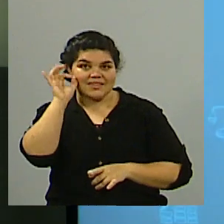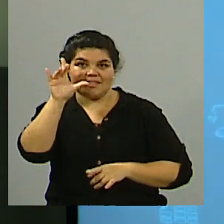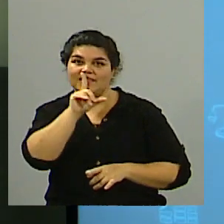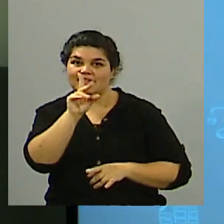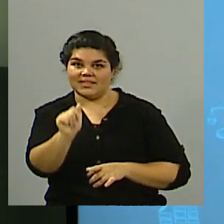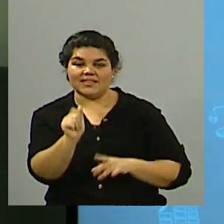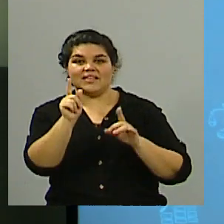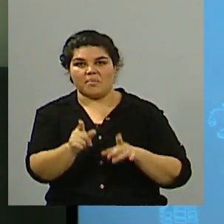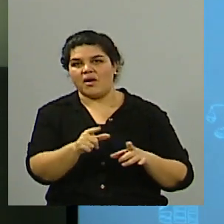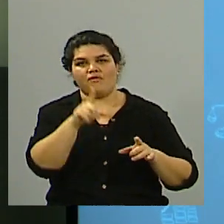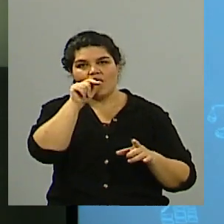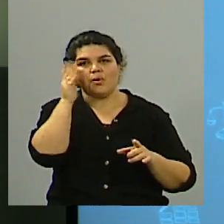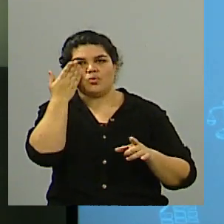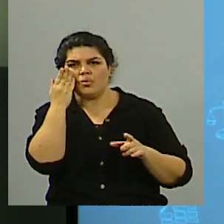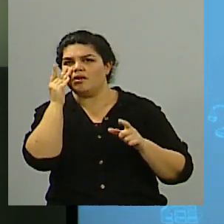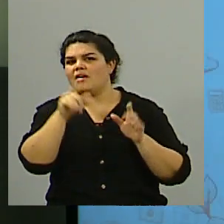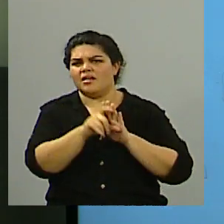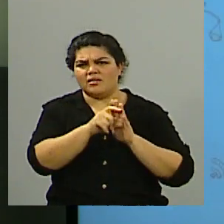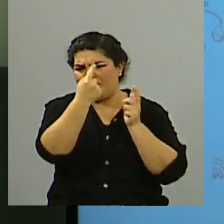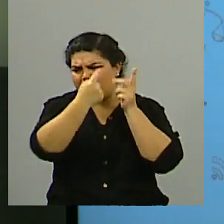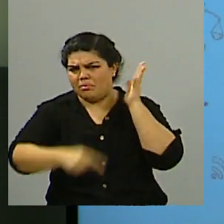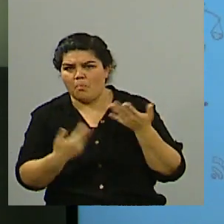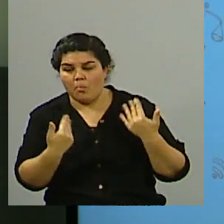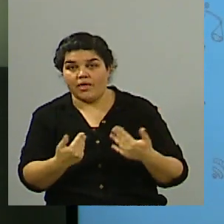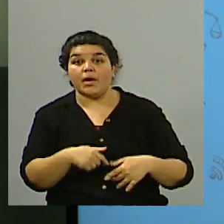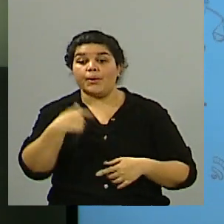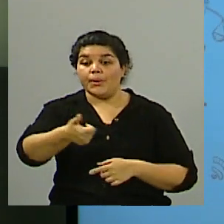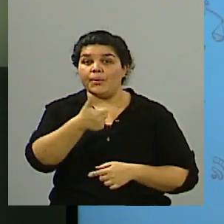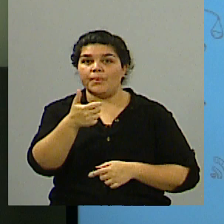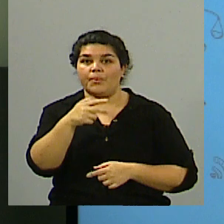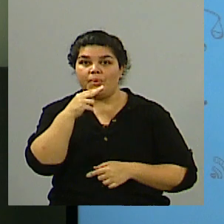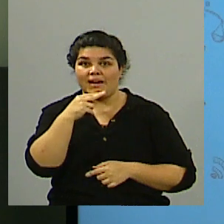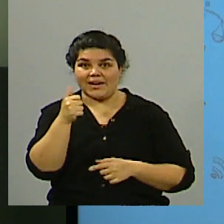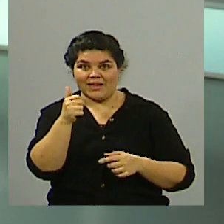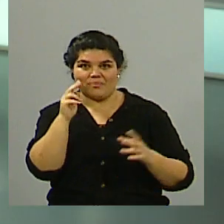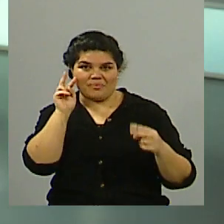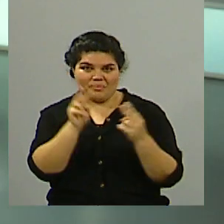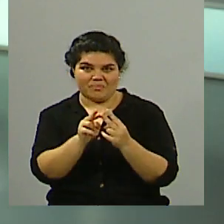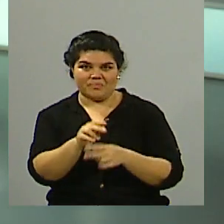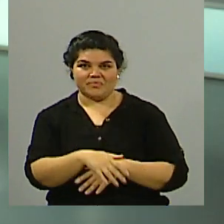todas nuestras redes sociales. Será hasta el viernes a partir de las 6 de la tarde. Tengan ustedes buenas tardes.